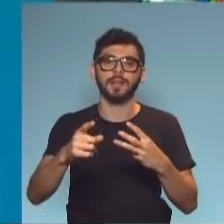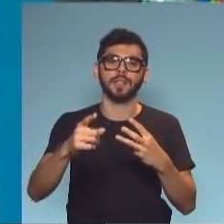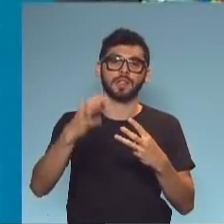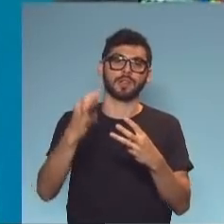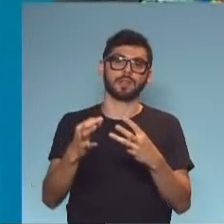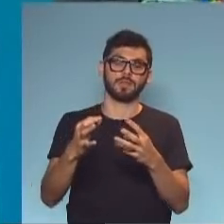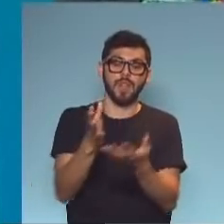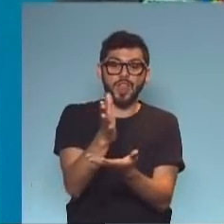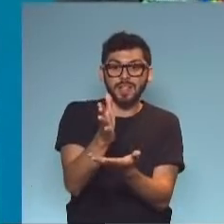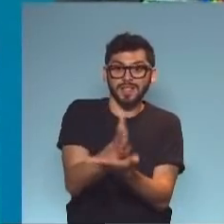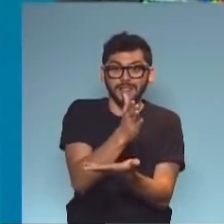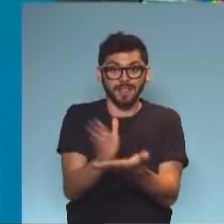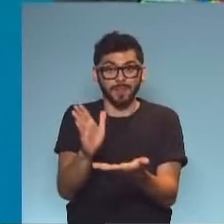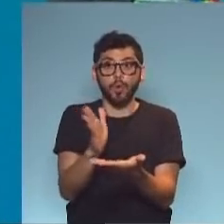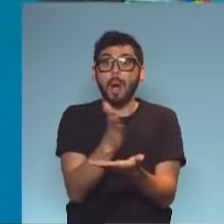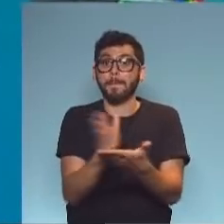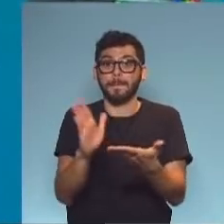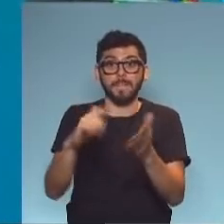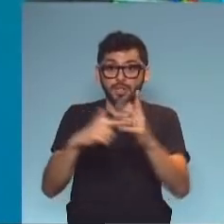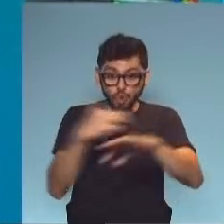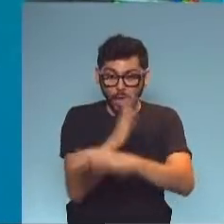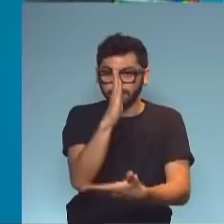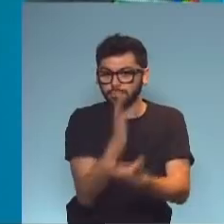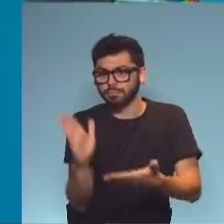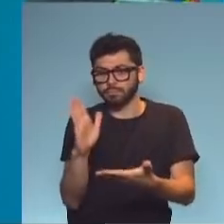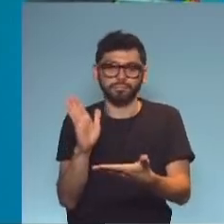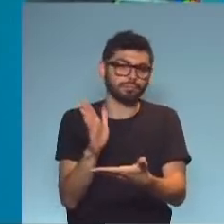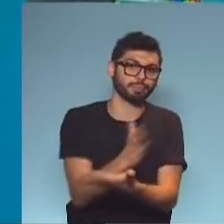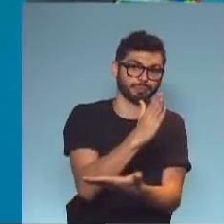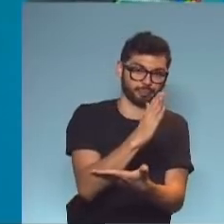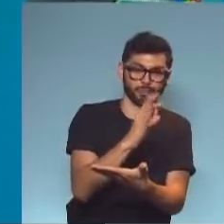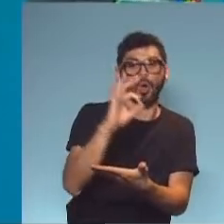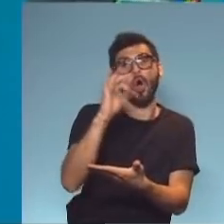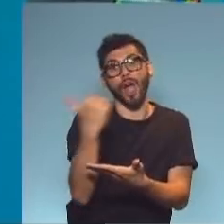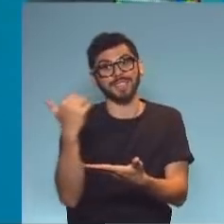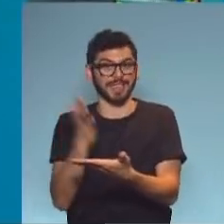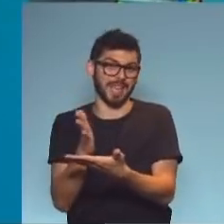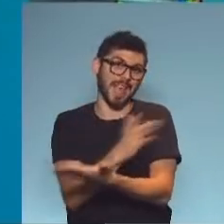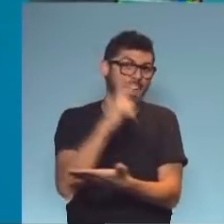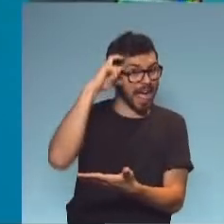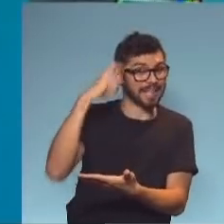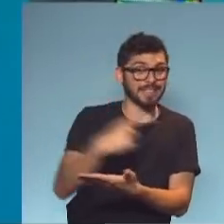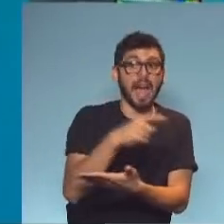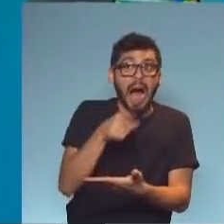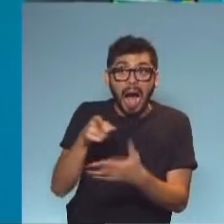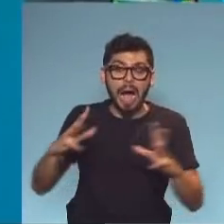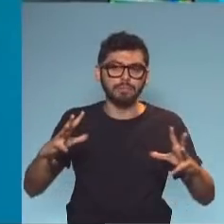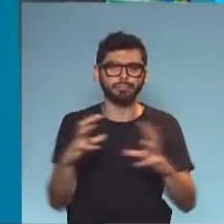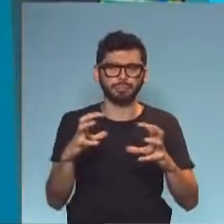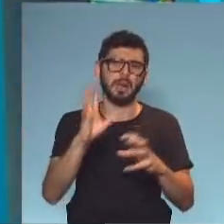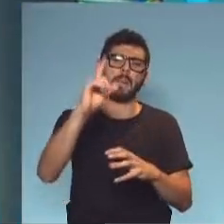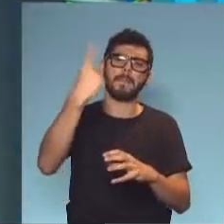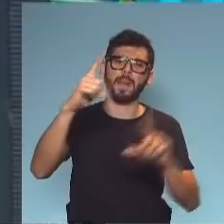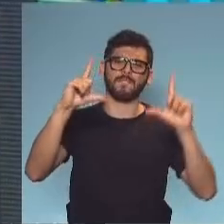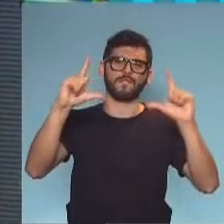dividido en 2, una parte occidental y una parte oriental, una parte este o una parte oeste, y ahí empiezan las tensiones. Primera imagen